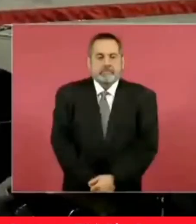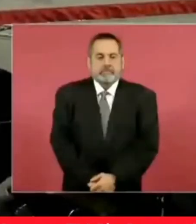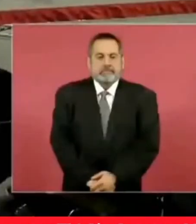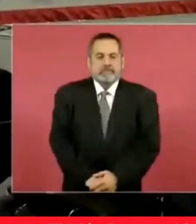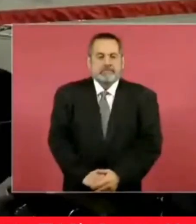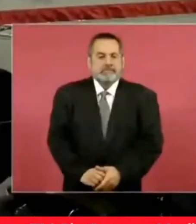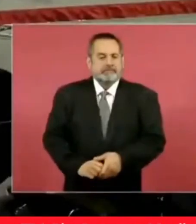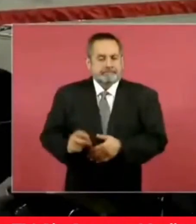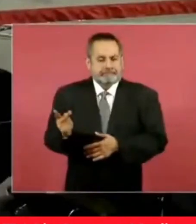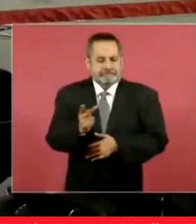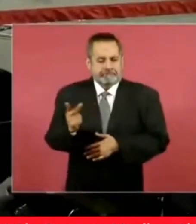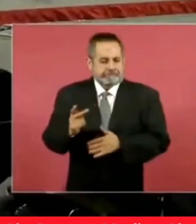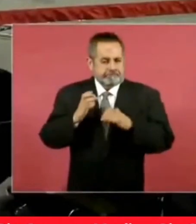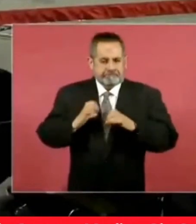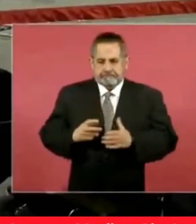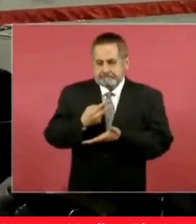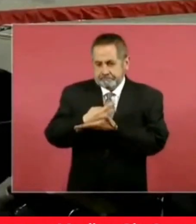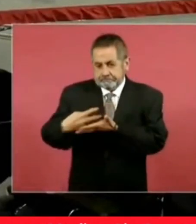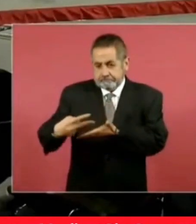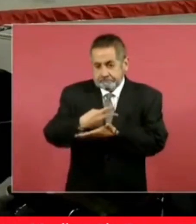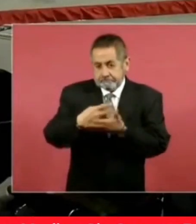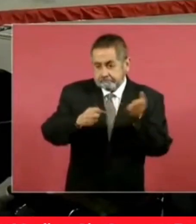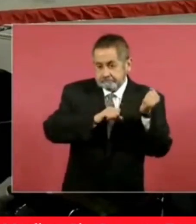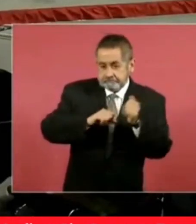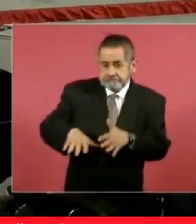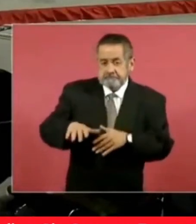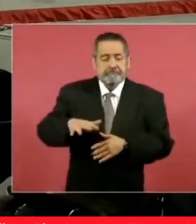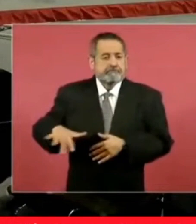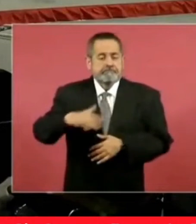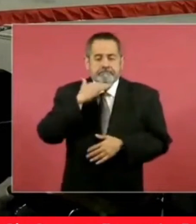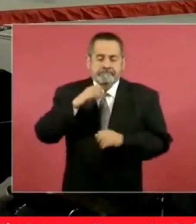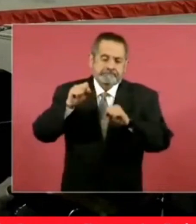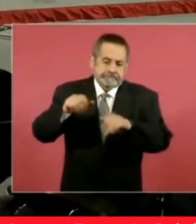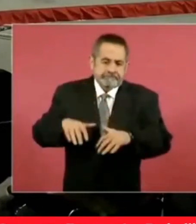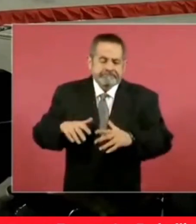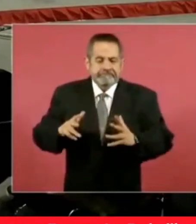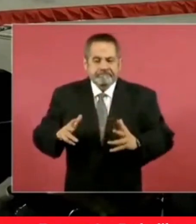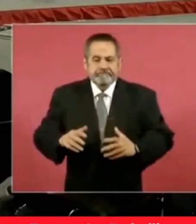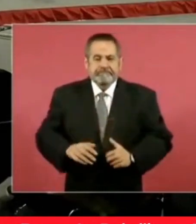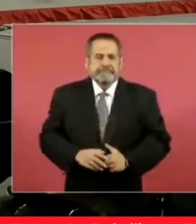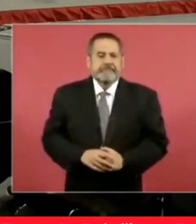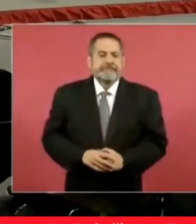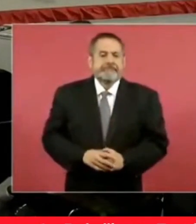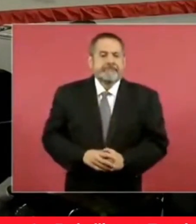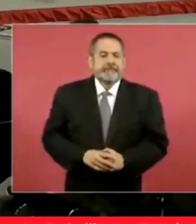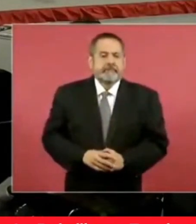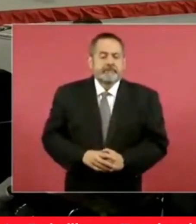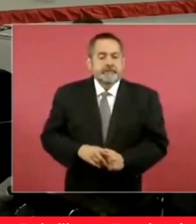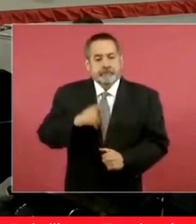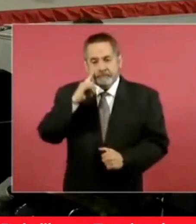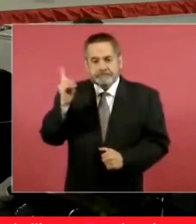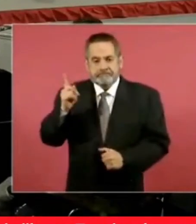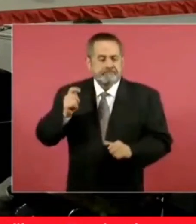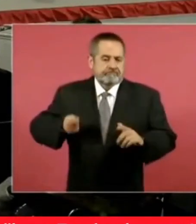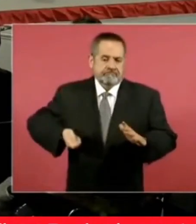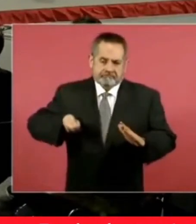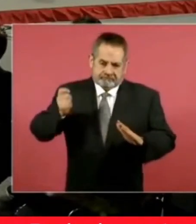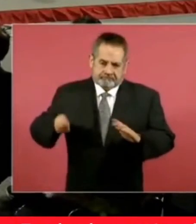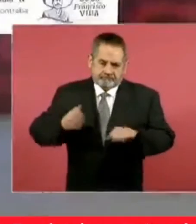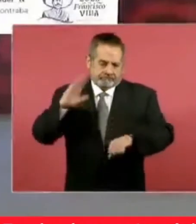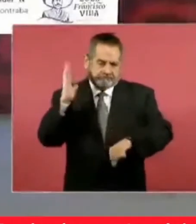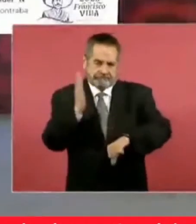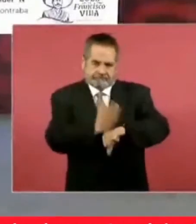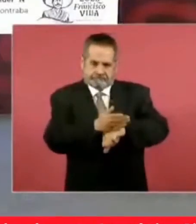dos elementos de la guardia fueron abandonados en un basurero municipal adelante y esta sentencia